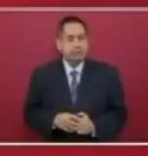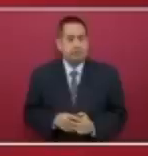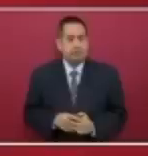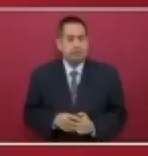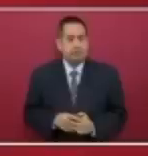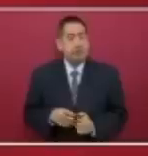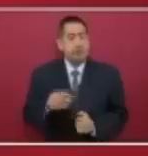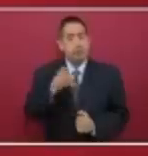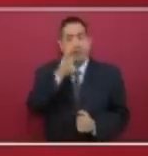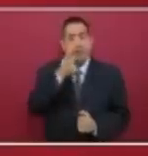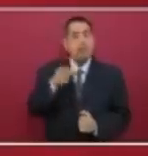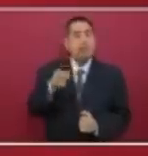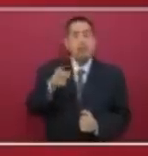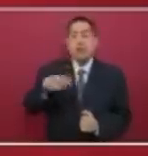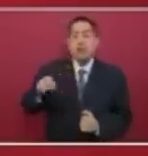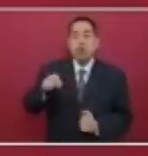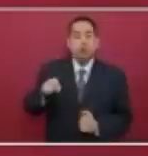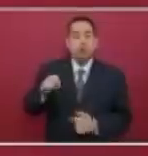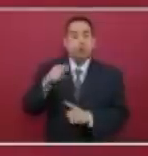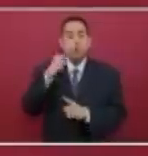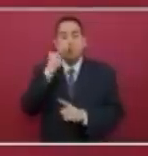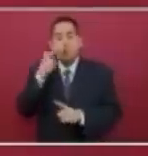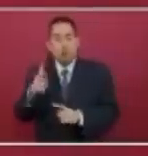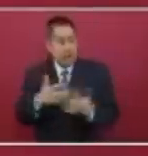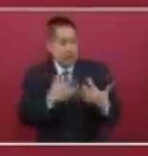y el oponerse a la planta